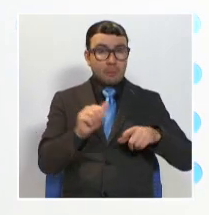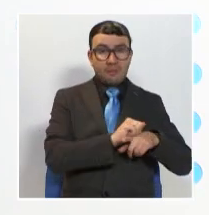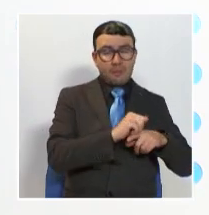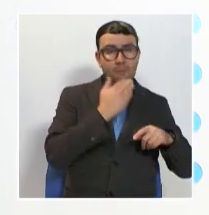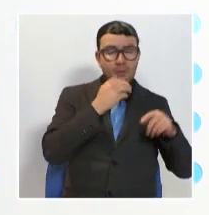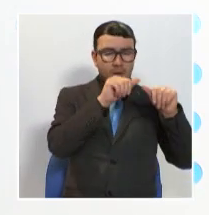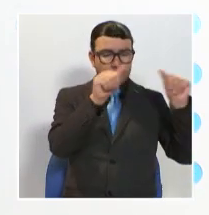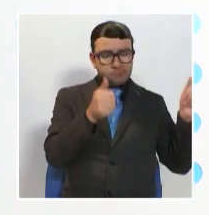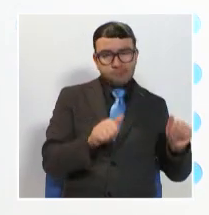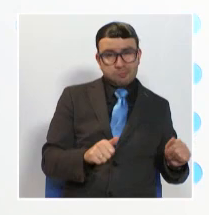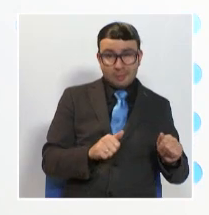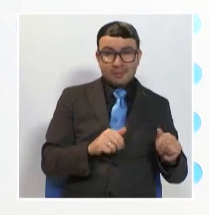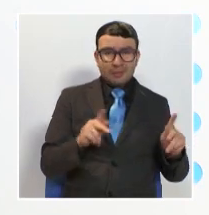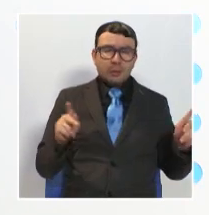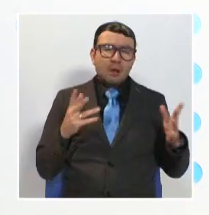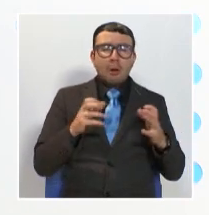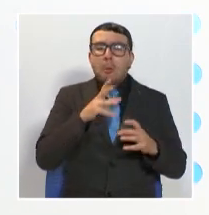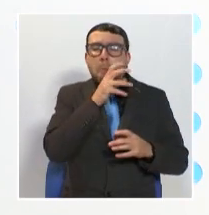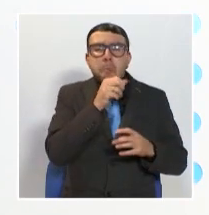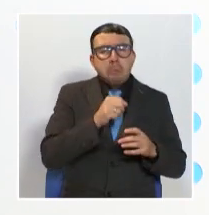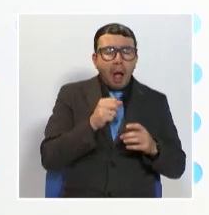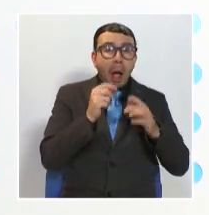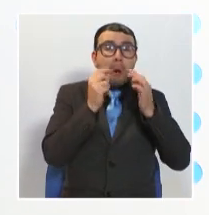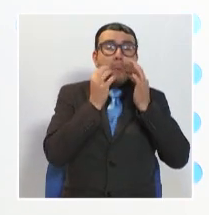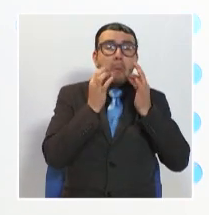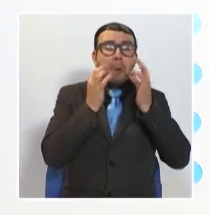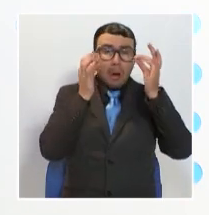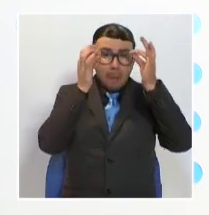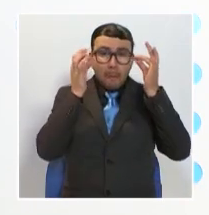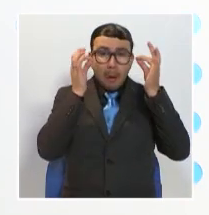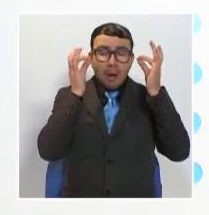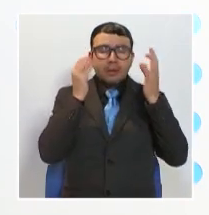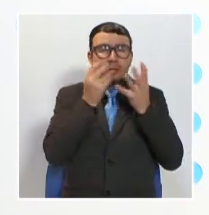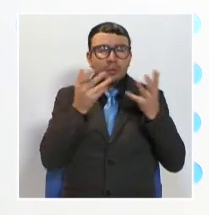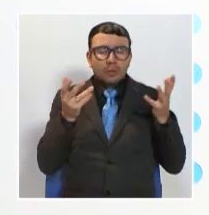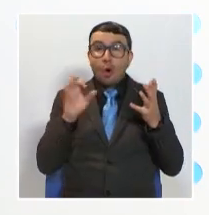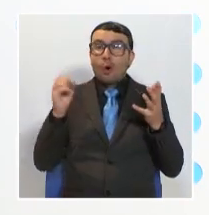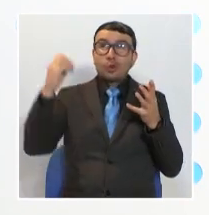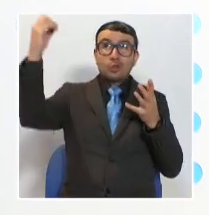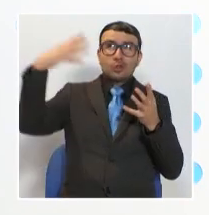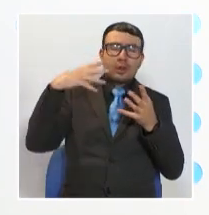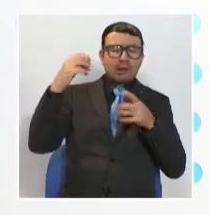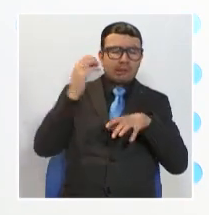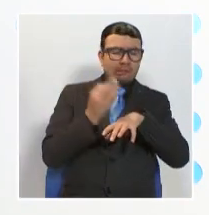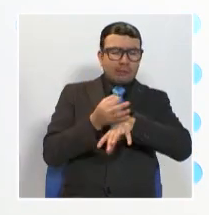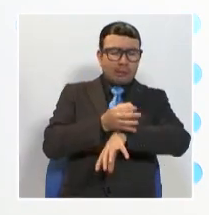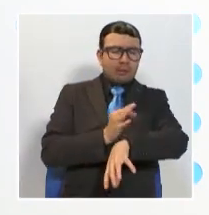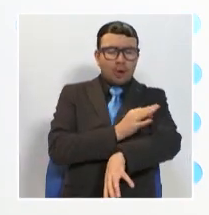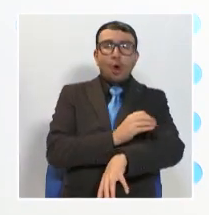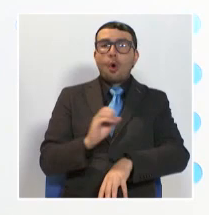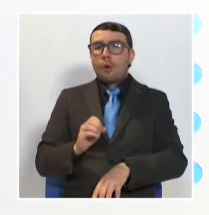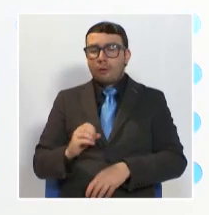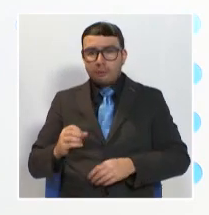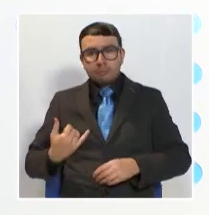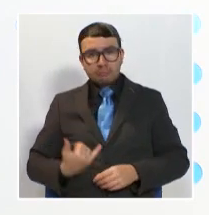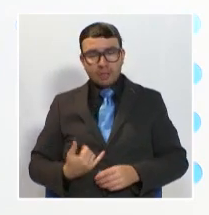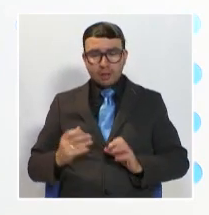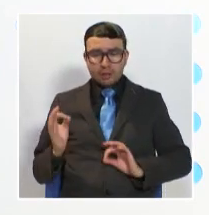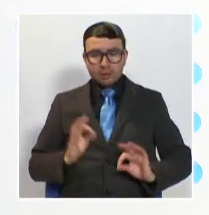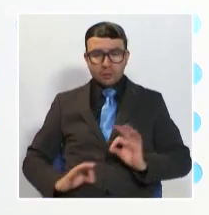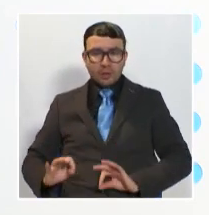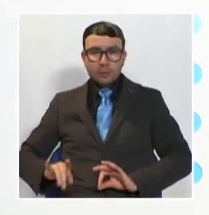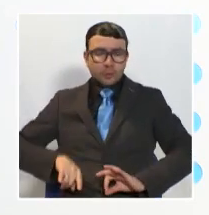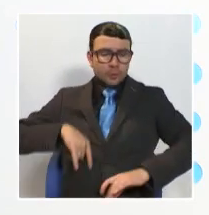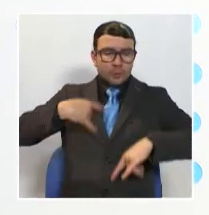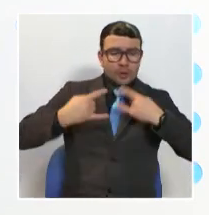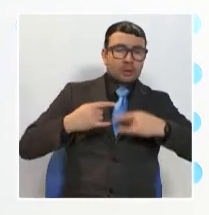del fotoenvejecimiento, las arrugas, las manchas producidas por el sol y también por efecto pues hormonal, ya sea endógeno